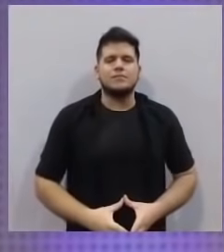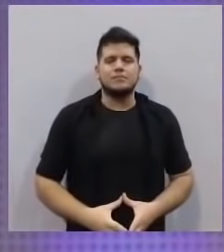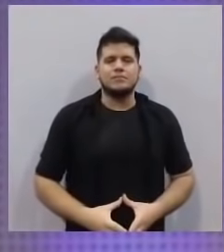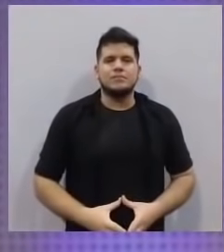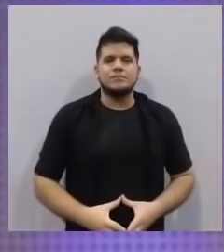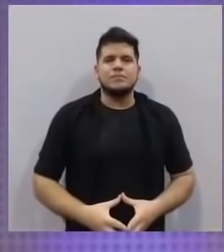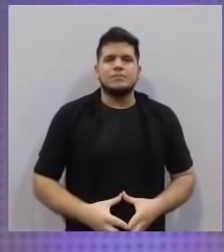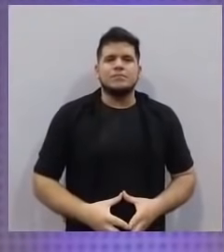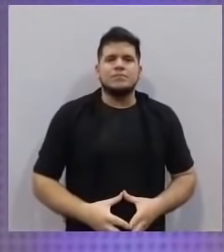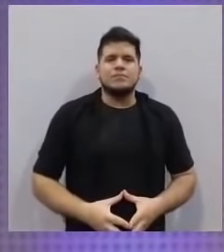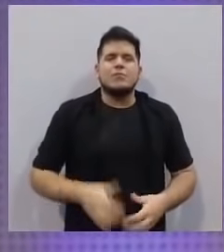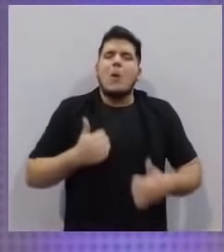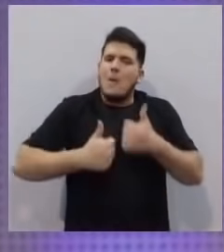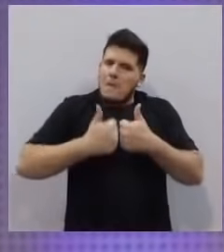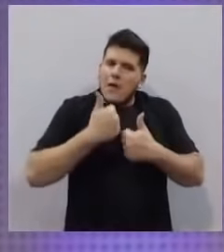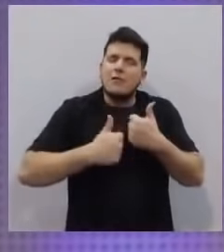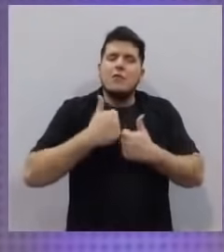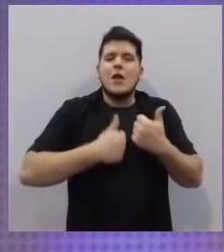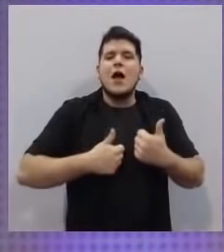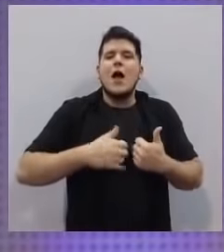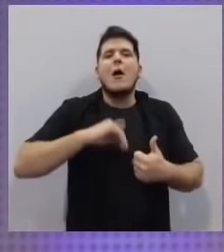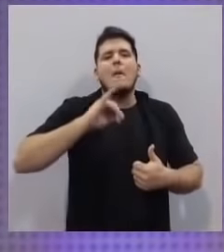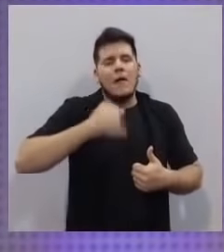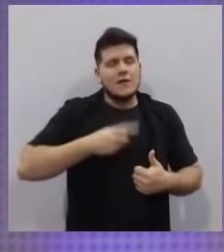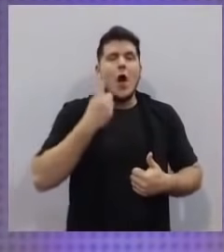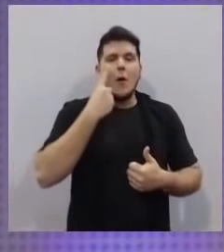pródigo que jesús